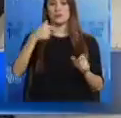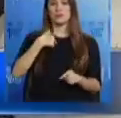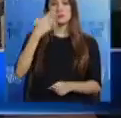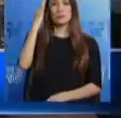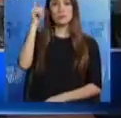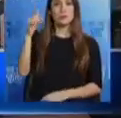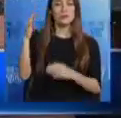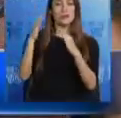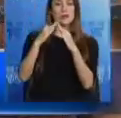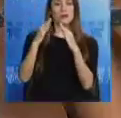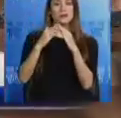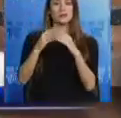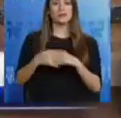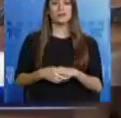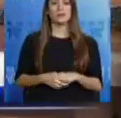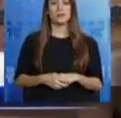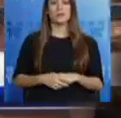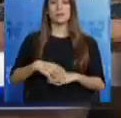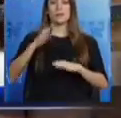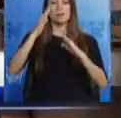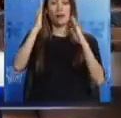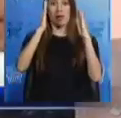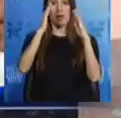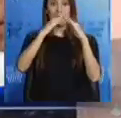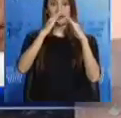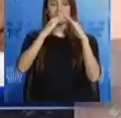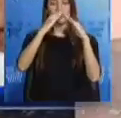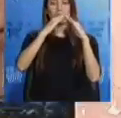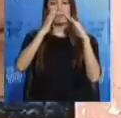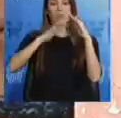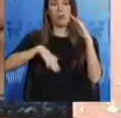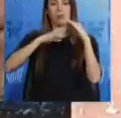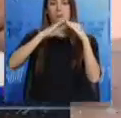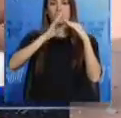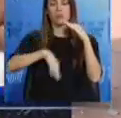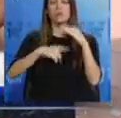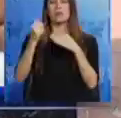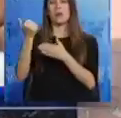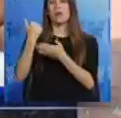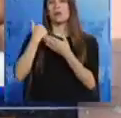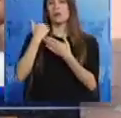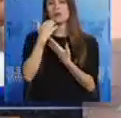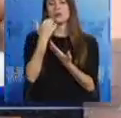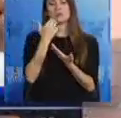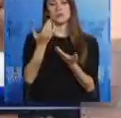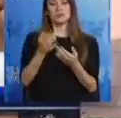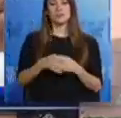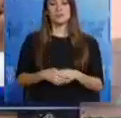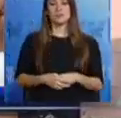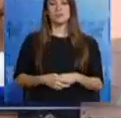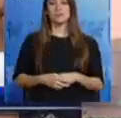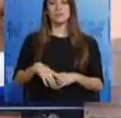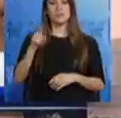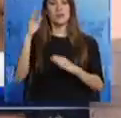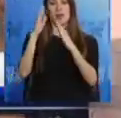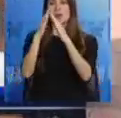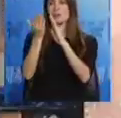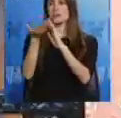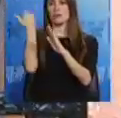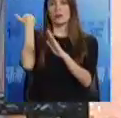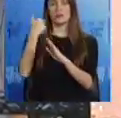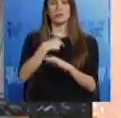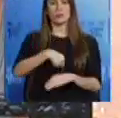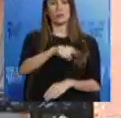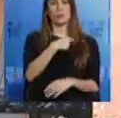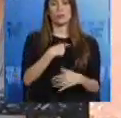El patio también está que se viene pedazo por pedazo. Sí, nos pueden ayudar en algo, para que voten esa casa, porque estamos con ese